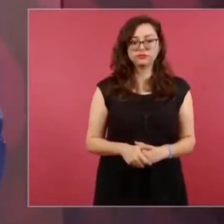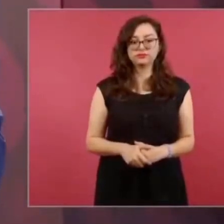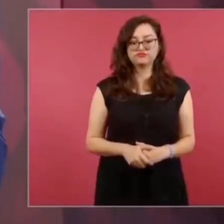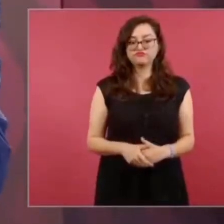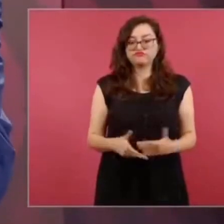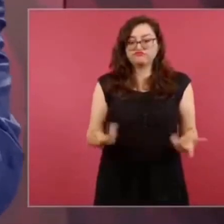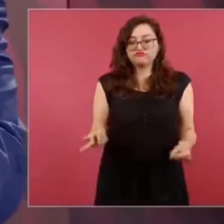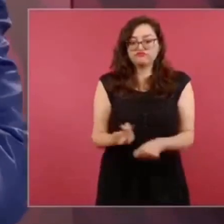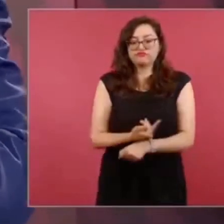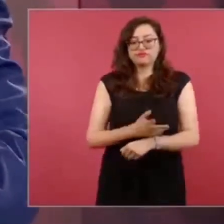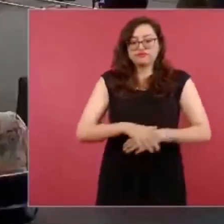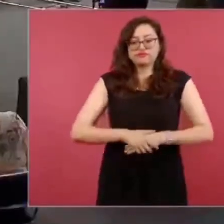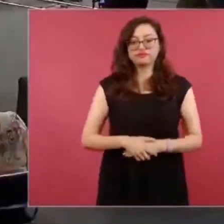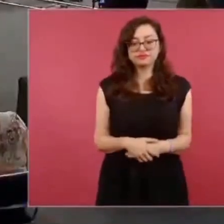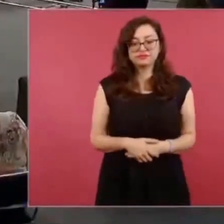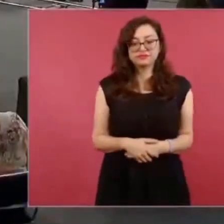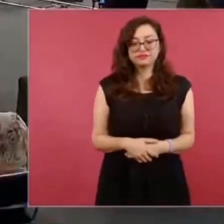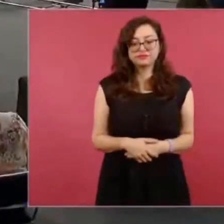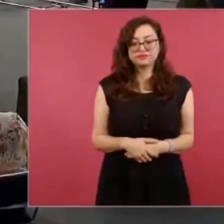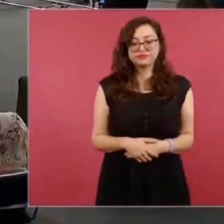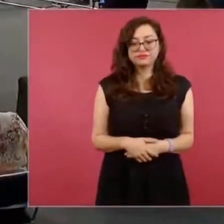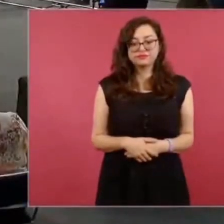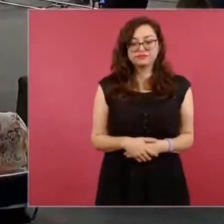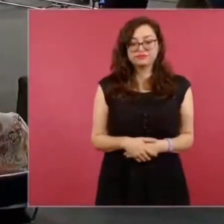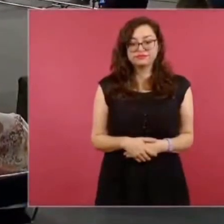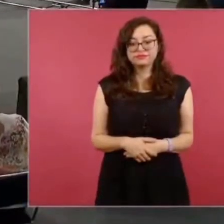Pues con toda